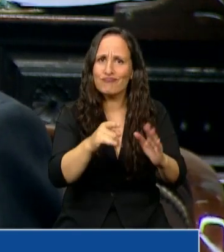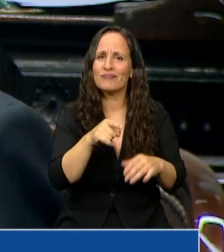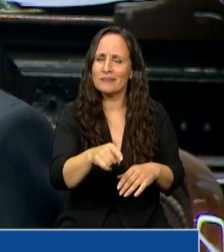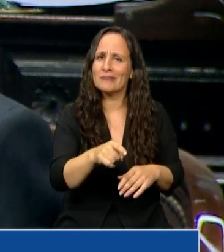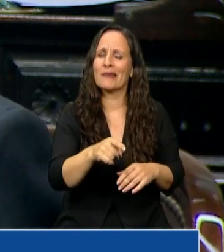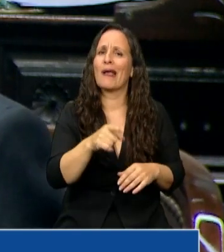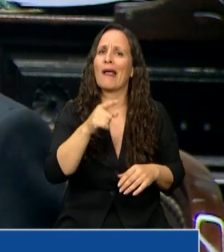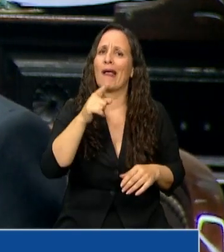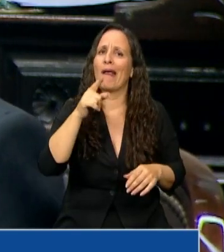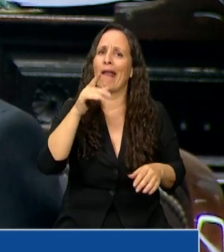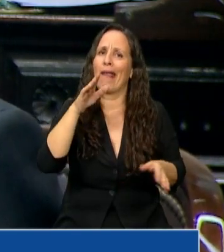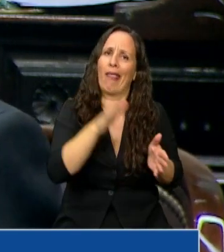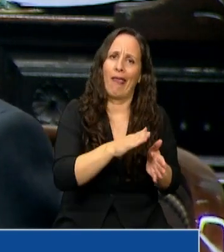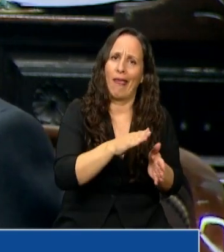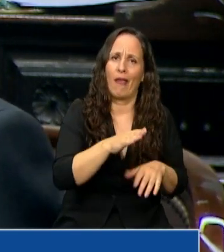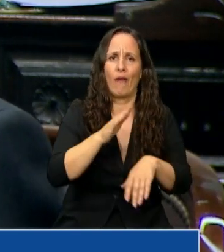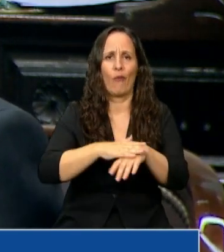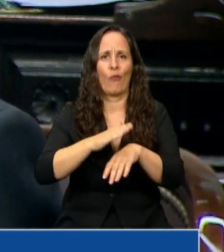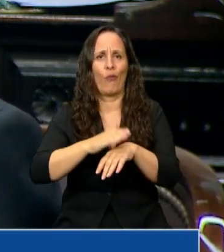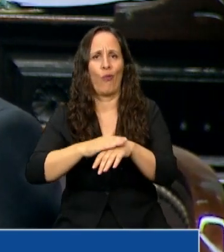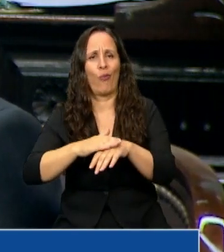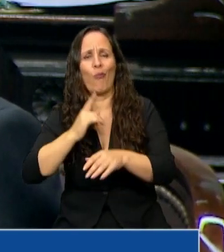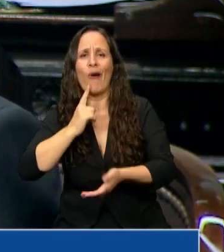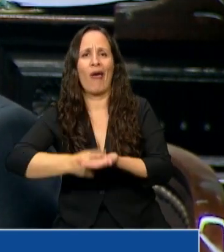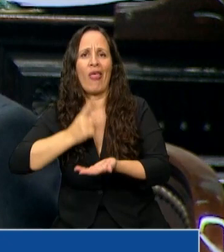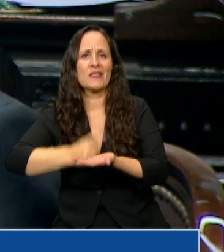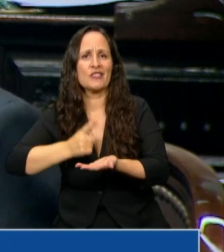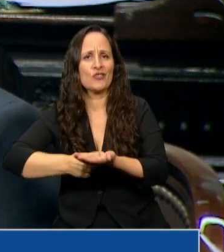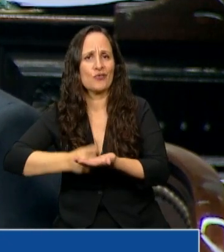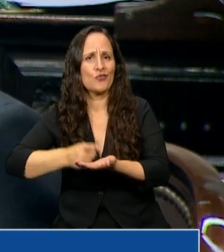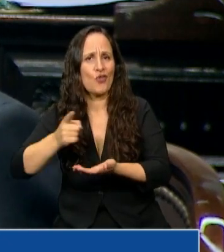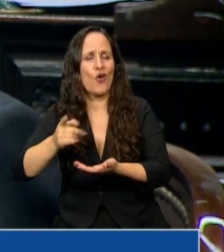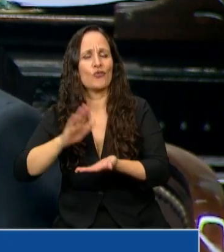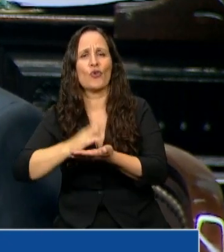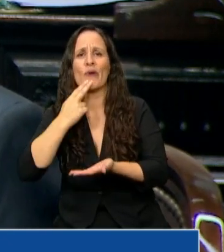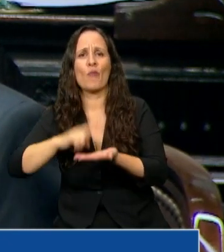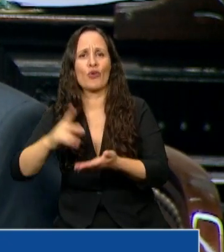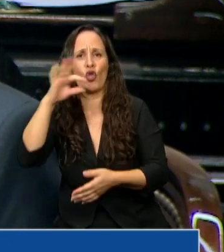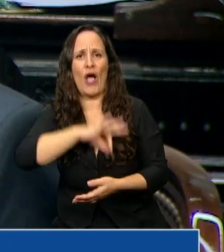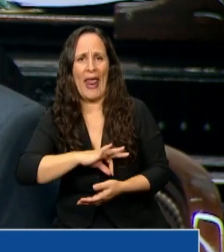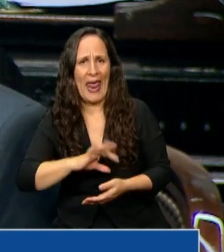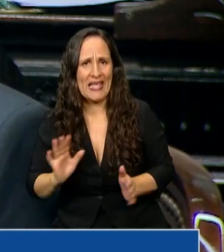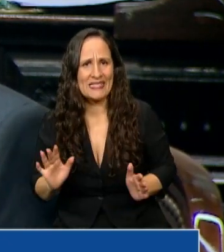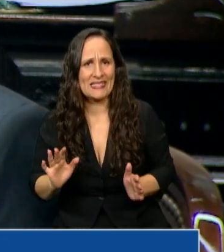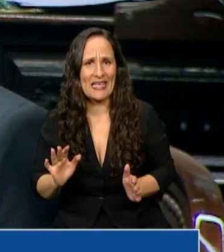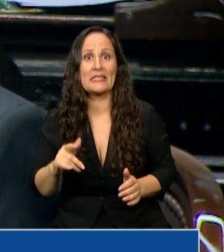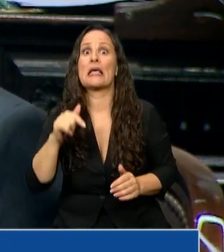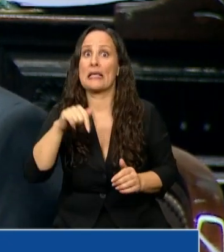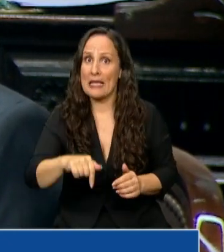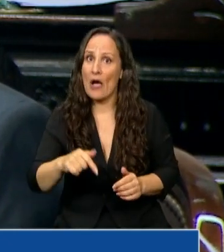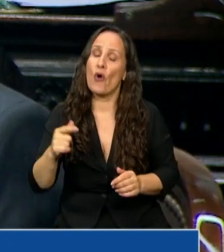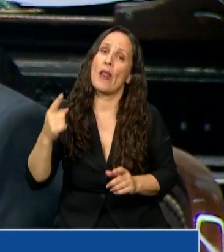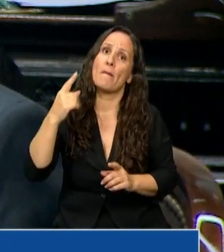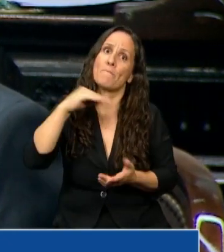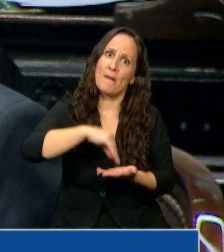se disminuye con las medidas que se han ido tomando con el impuesto a las ganancias y que hoy se van a tomar con el